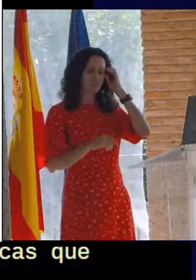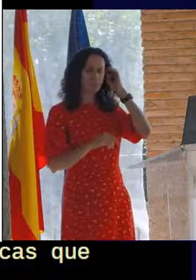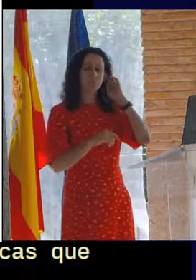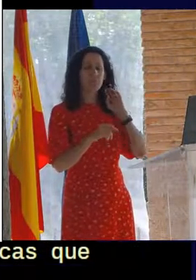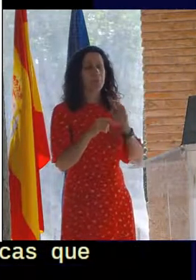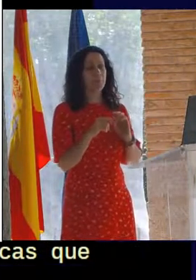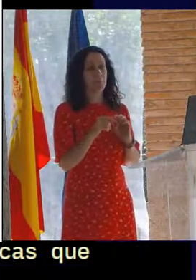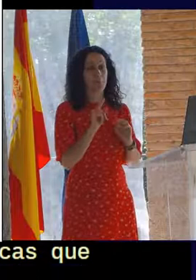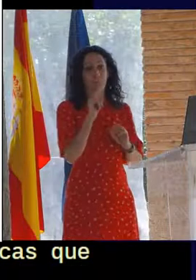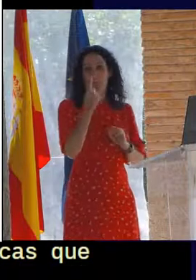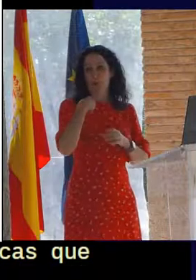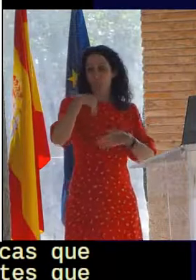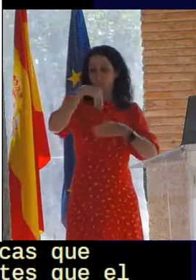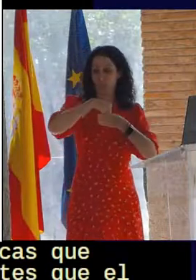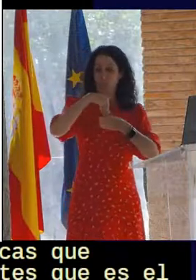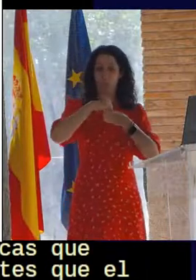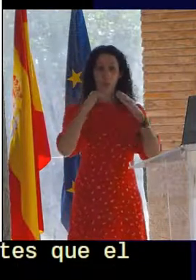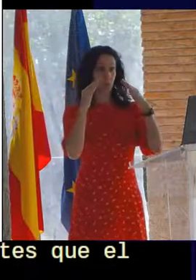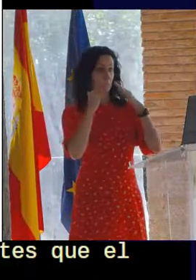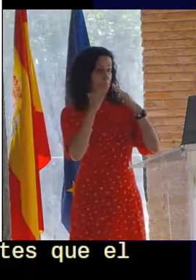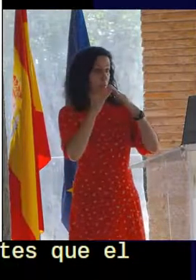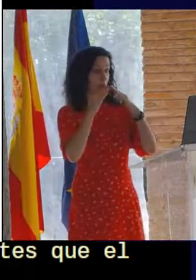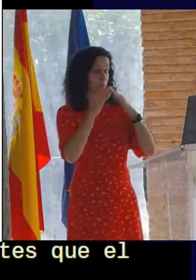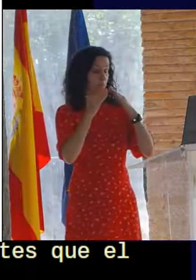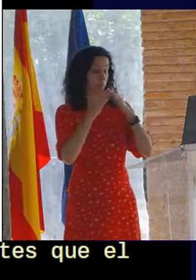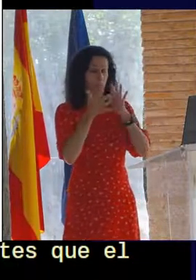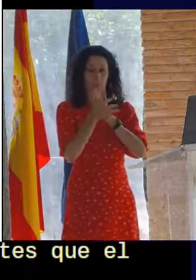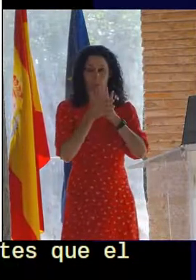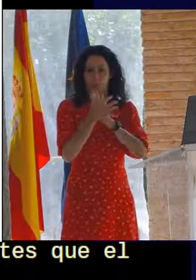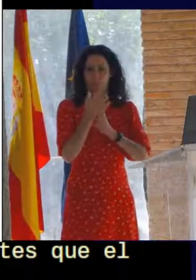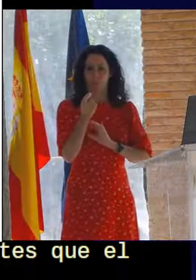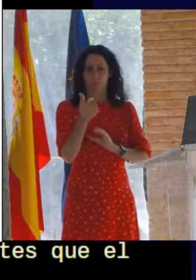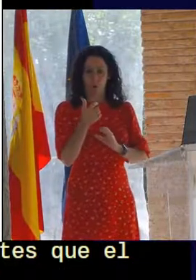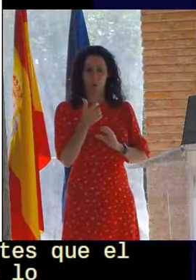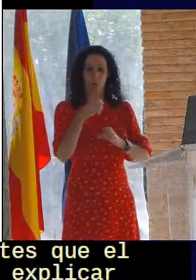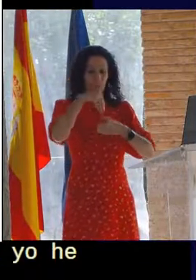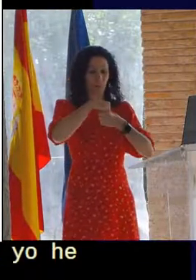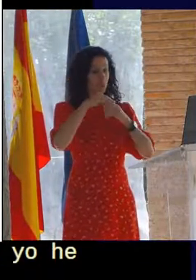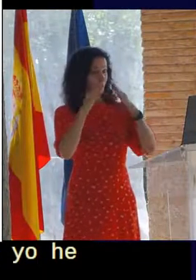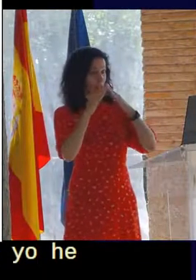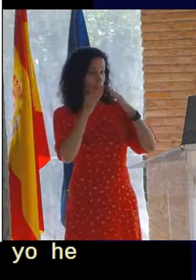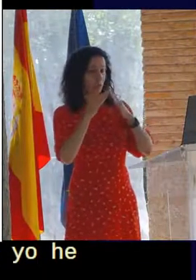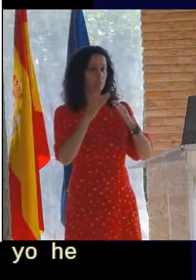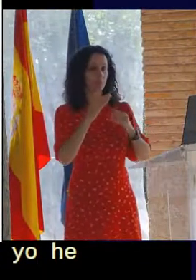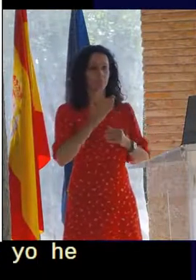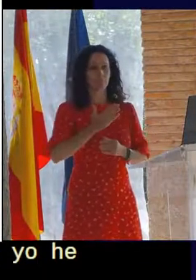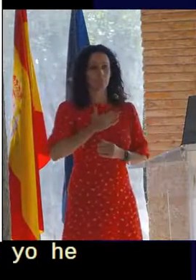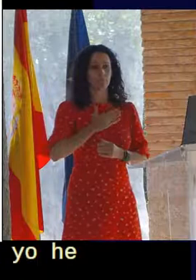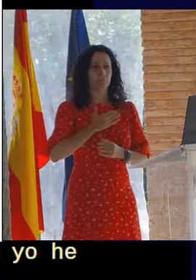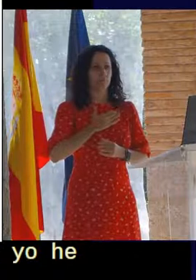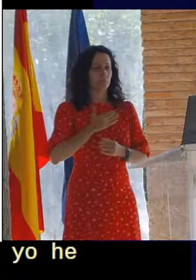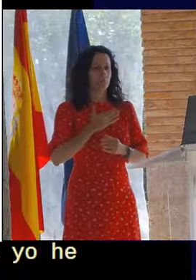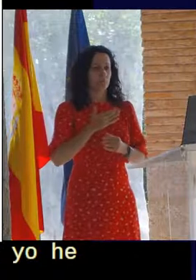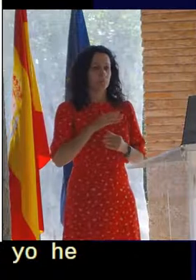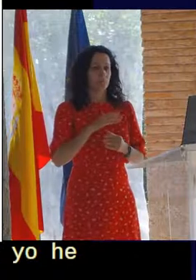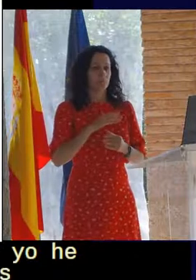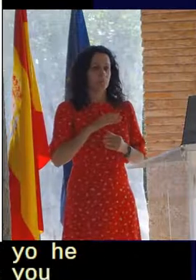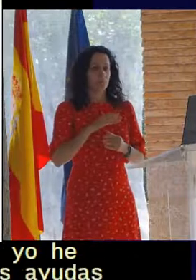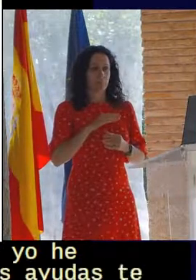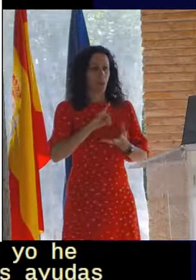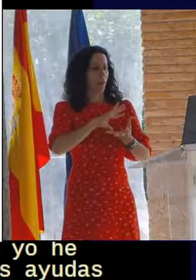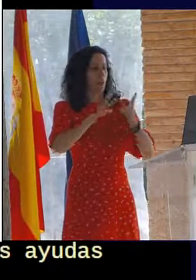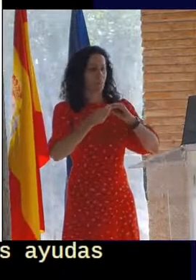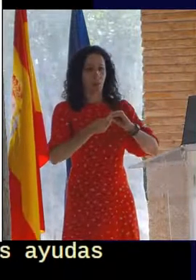este caso ya lo había explicado antes que es el servicio de interpretación que es el primero que que os he explicado eh pero per por ejemplo dentro de casa hay otras ayudas